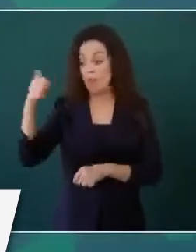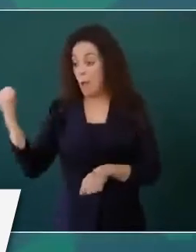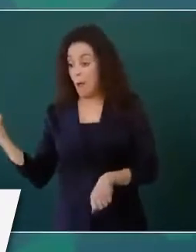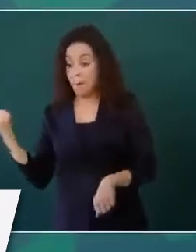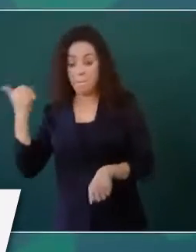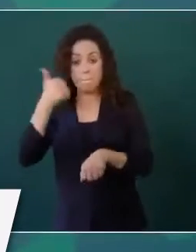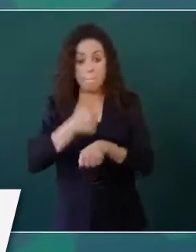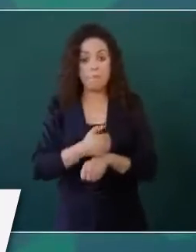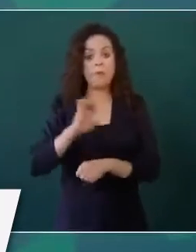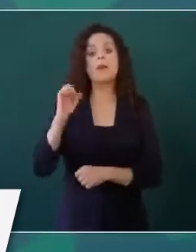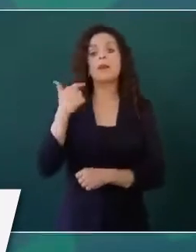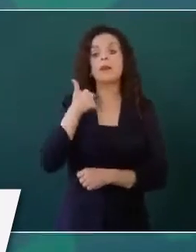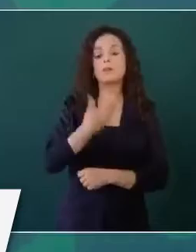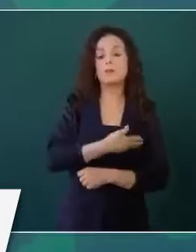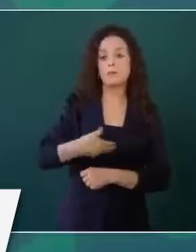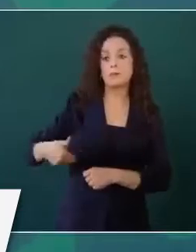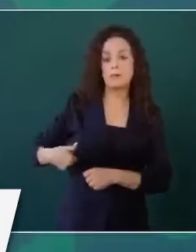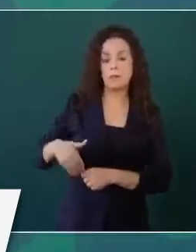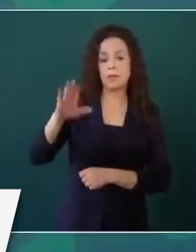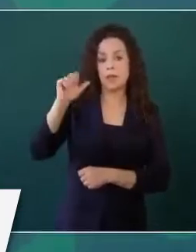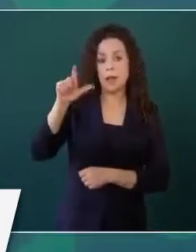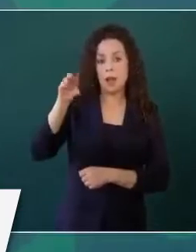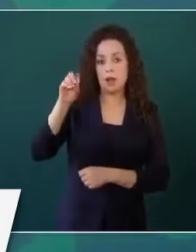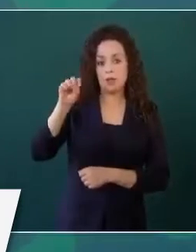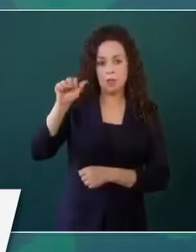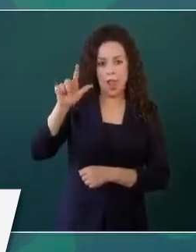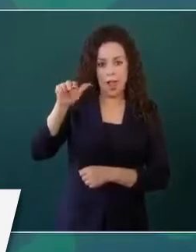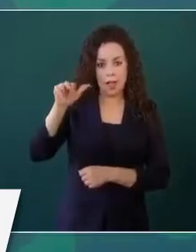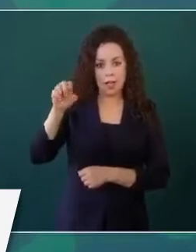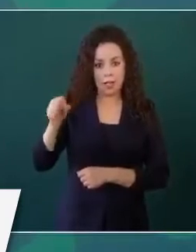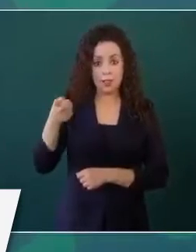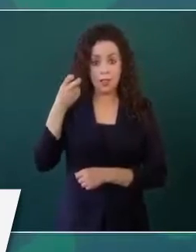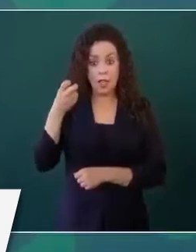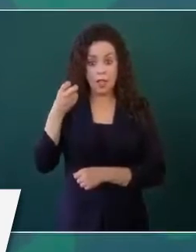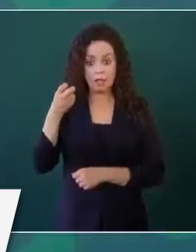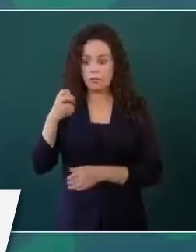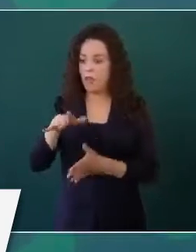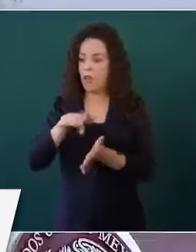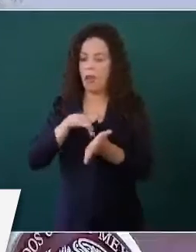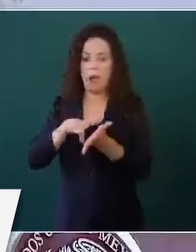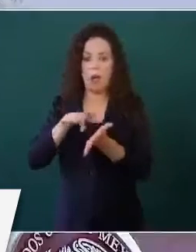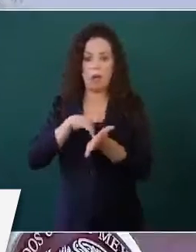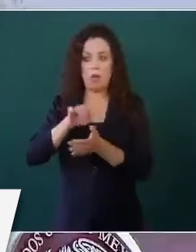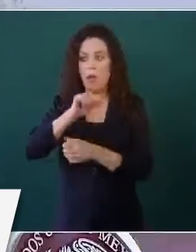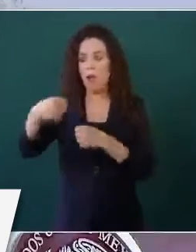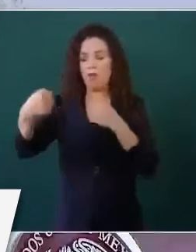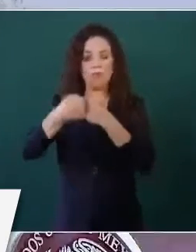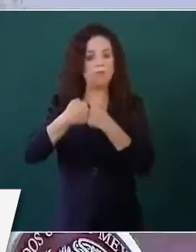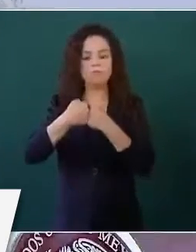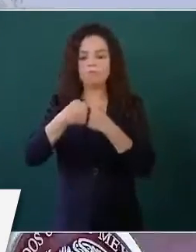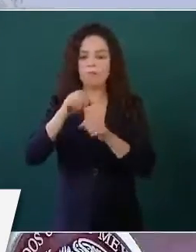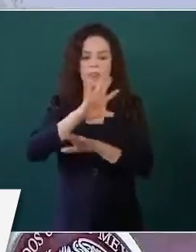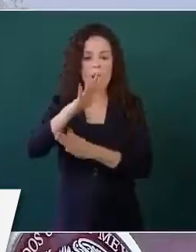se suspenden los apoyos a la frontera, se deja de considerar como zona